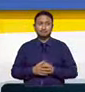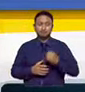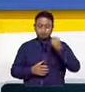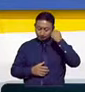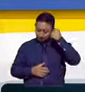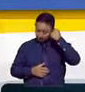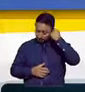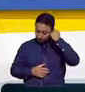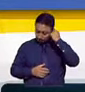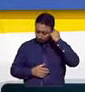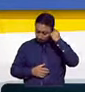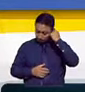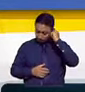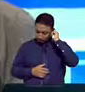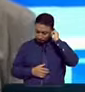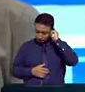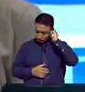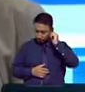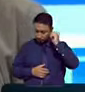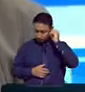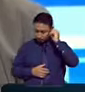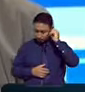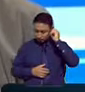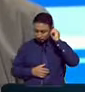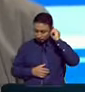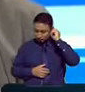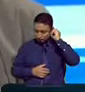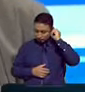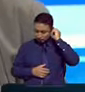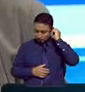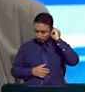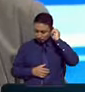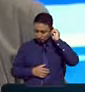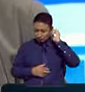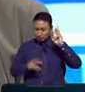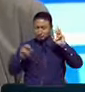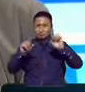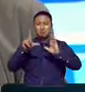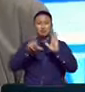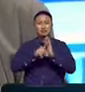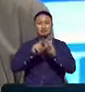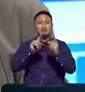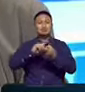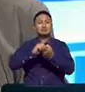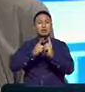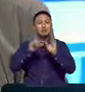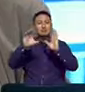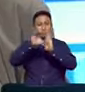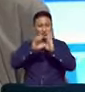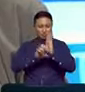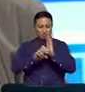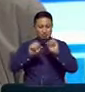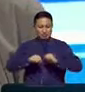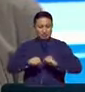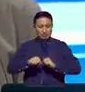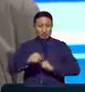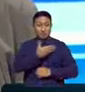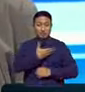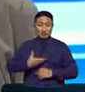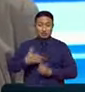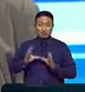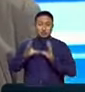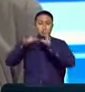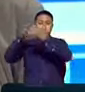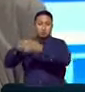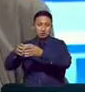lo que se ha hecho como leyes y como cambios constitucionales que han concentrado poder en la presidencia. Yo personalmente no